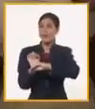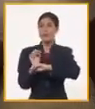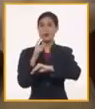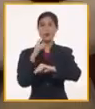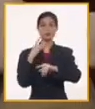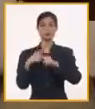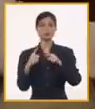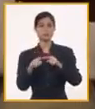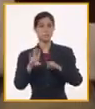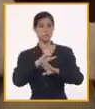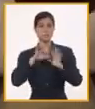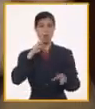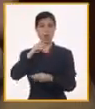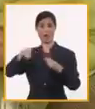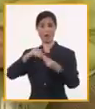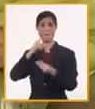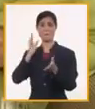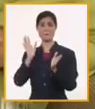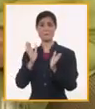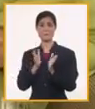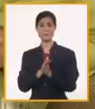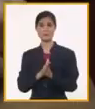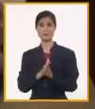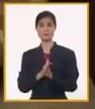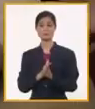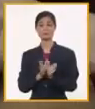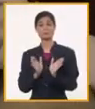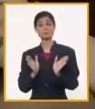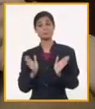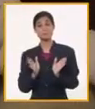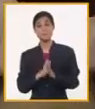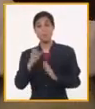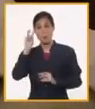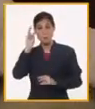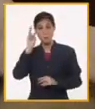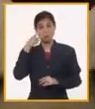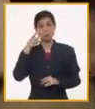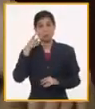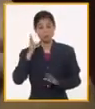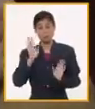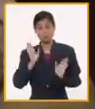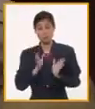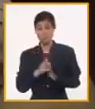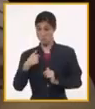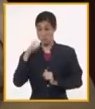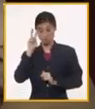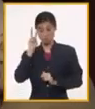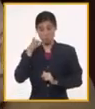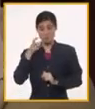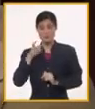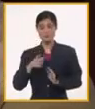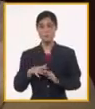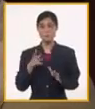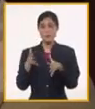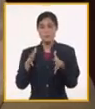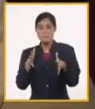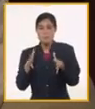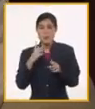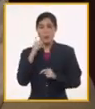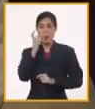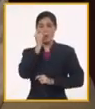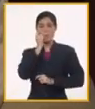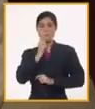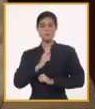mucho, ya nosotros le dimos a entender que se habían quitado. Estábamos en esa cosa, estábamos en los... Más o menos él, bueno, lo